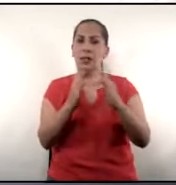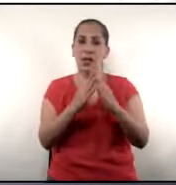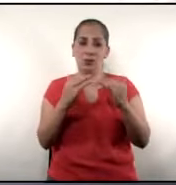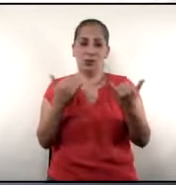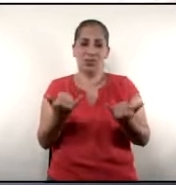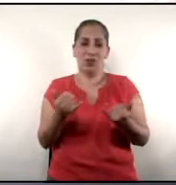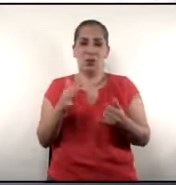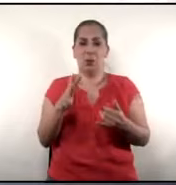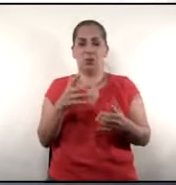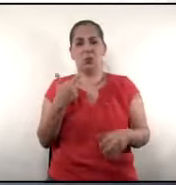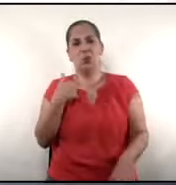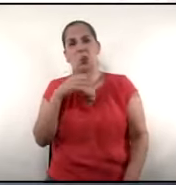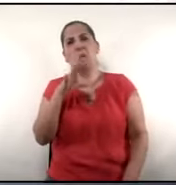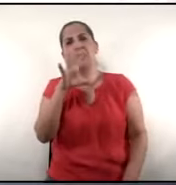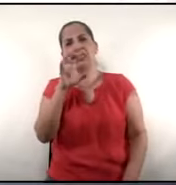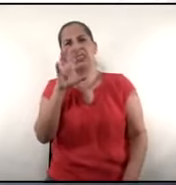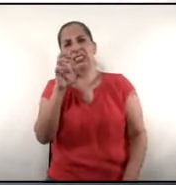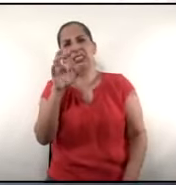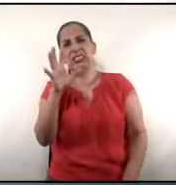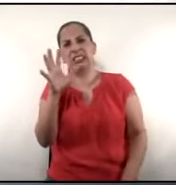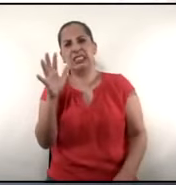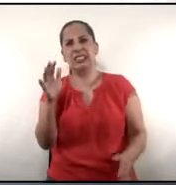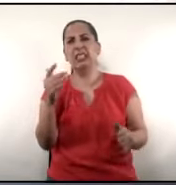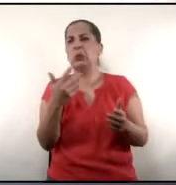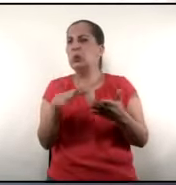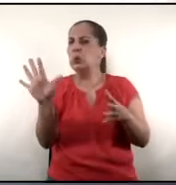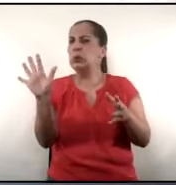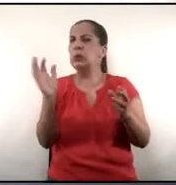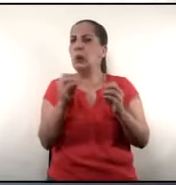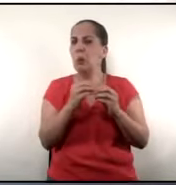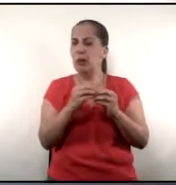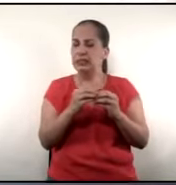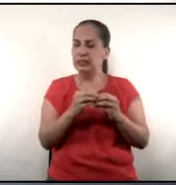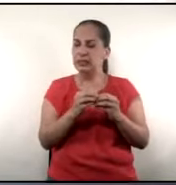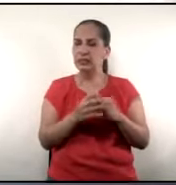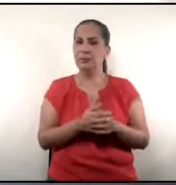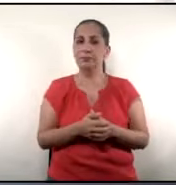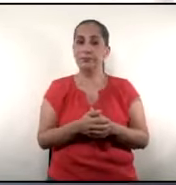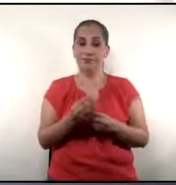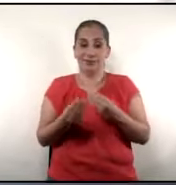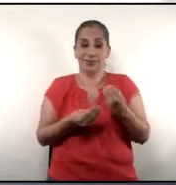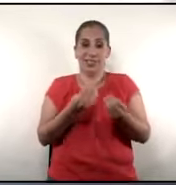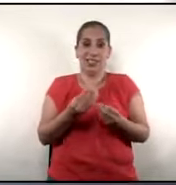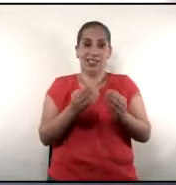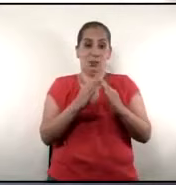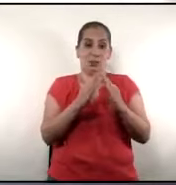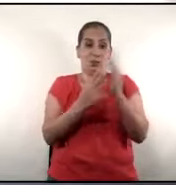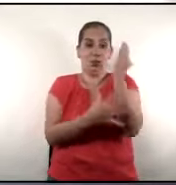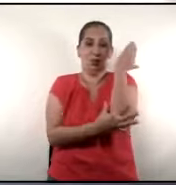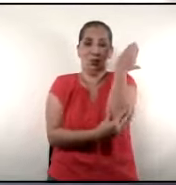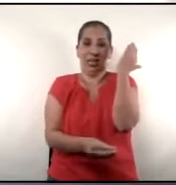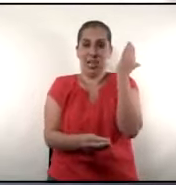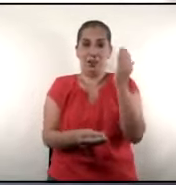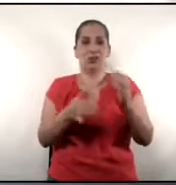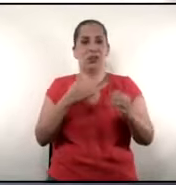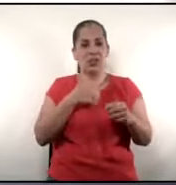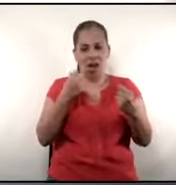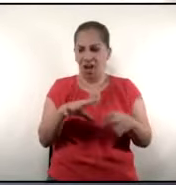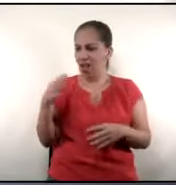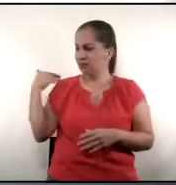andar ya por los 500, si es mal contado pueden ser más? ¿Qué hacer con los precarios que además llevamos varios